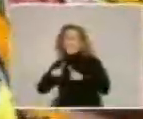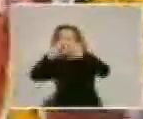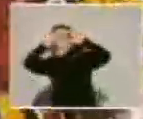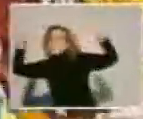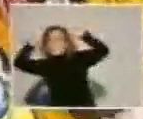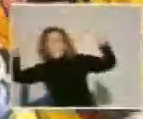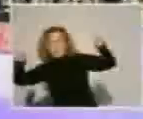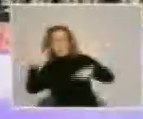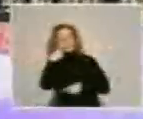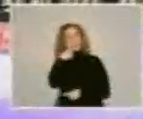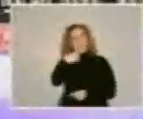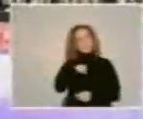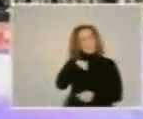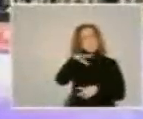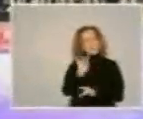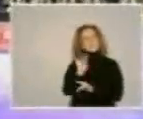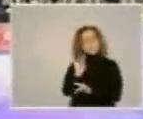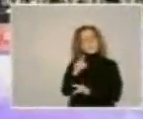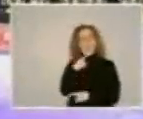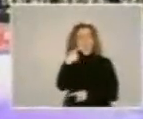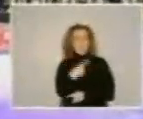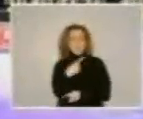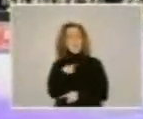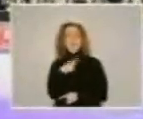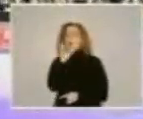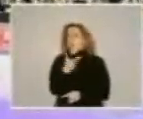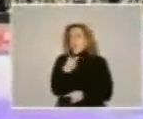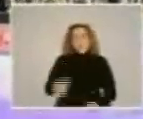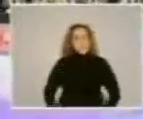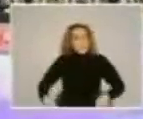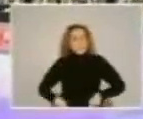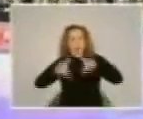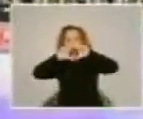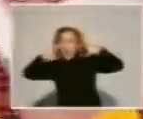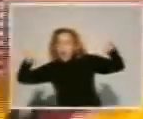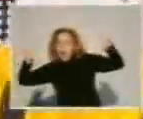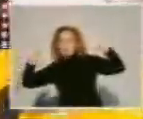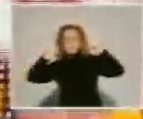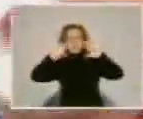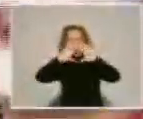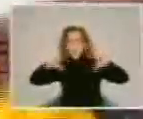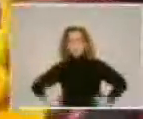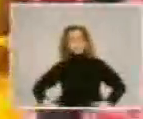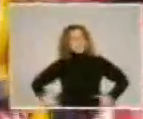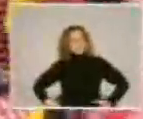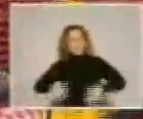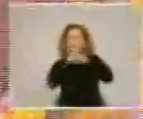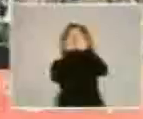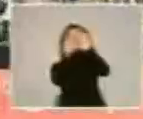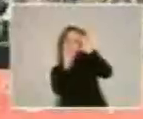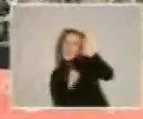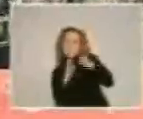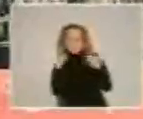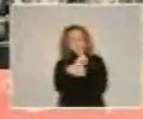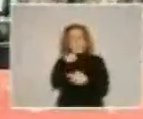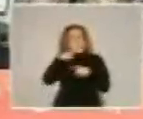A ver, dígame usted si son princesa o si son bragas de encaje, si son listos para que no se marque el traje.